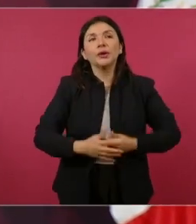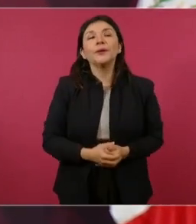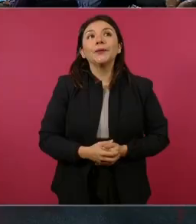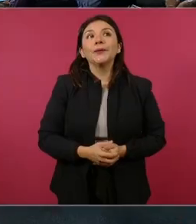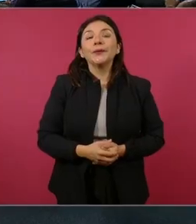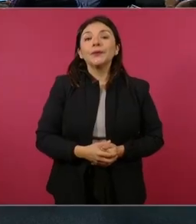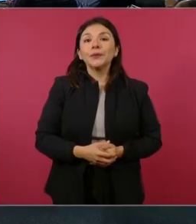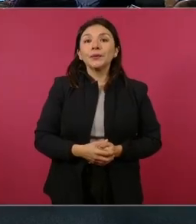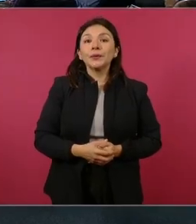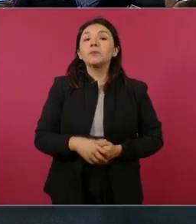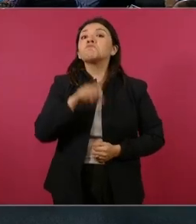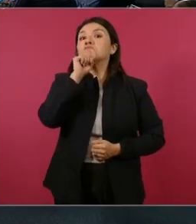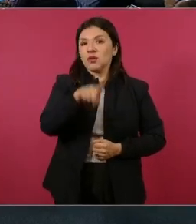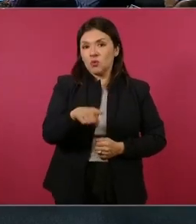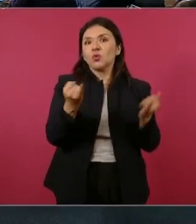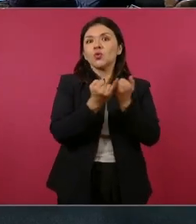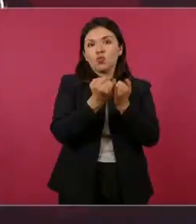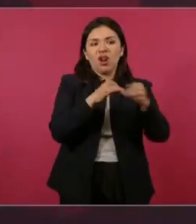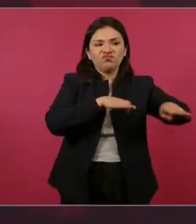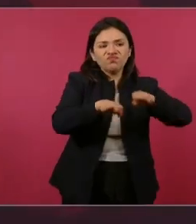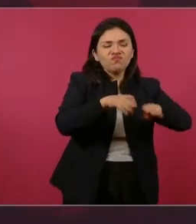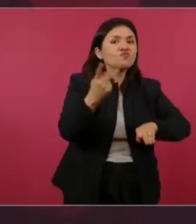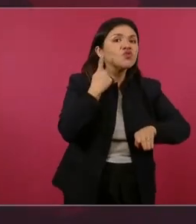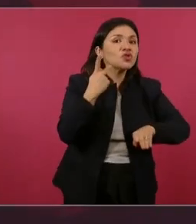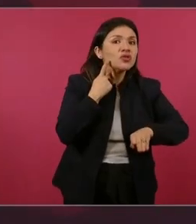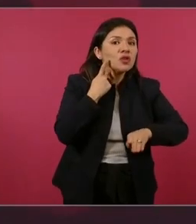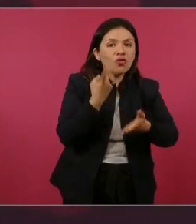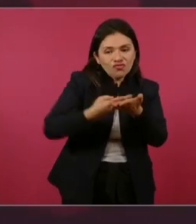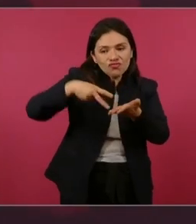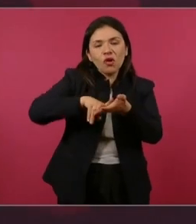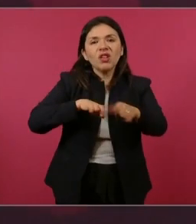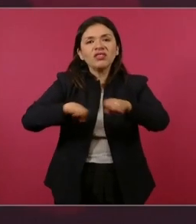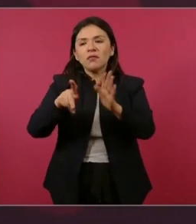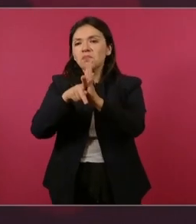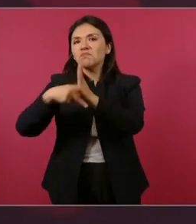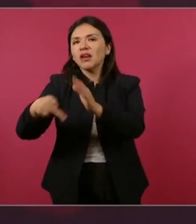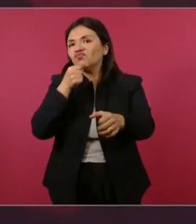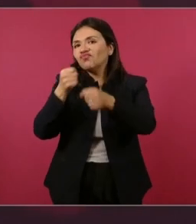que era político y era un gran periodista.